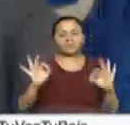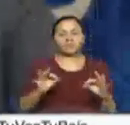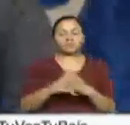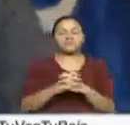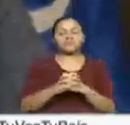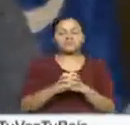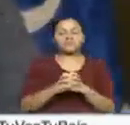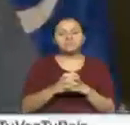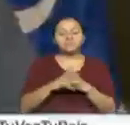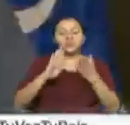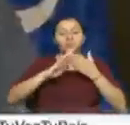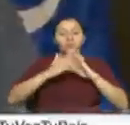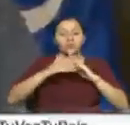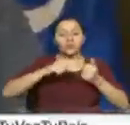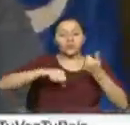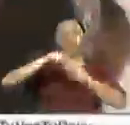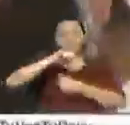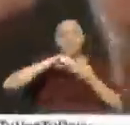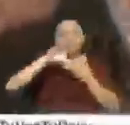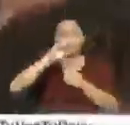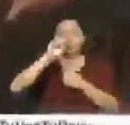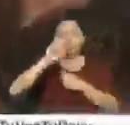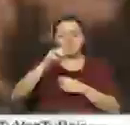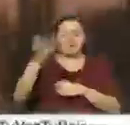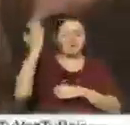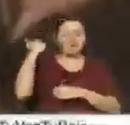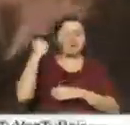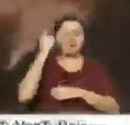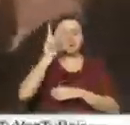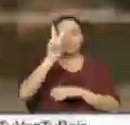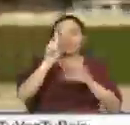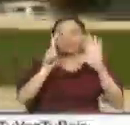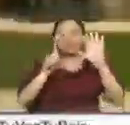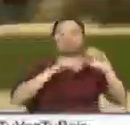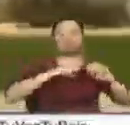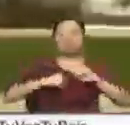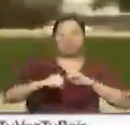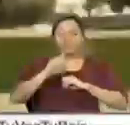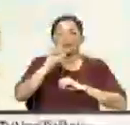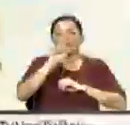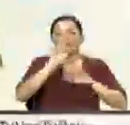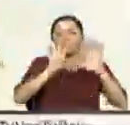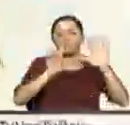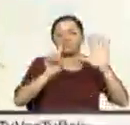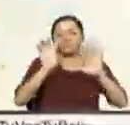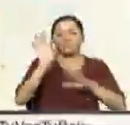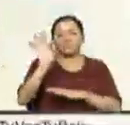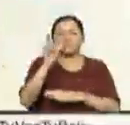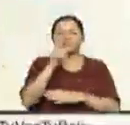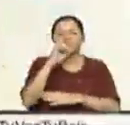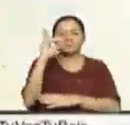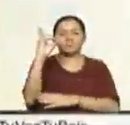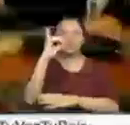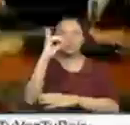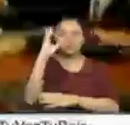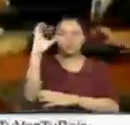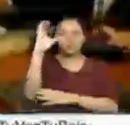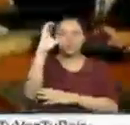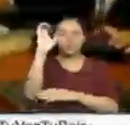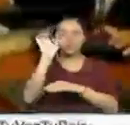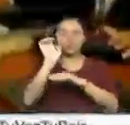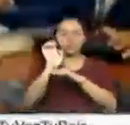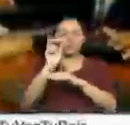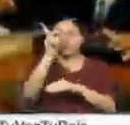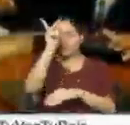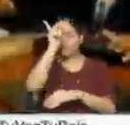se constituyó el 26 de mayo de 1969 y está conformada por Bolivia, Colombia, Ecuador y Perú.